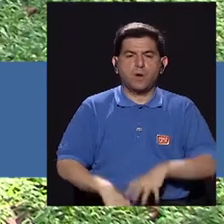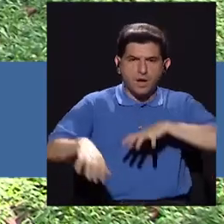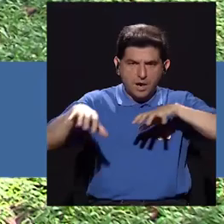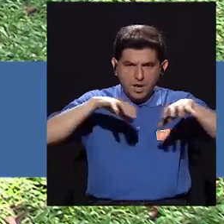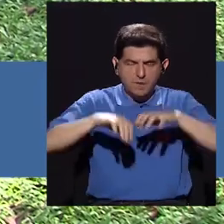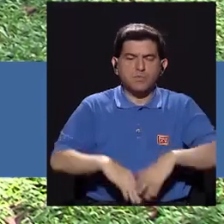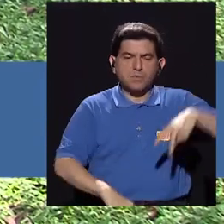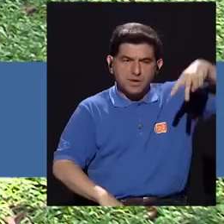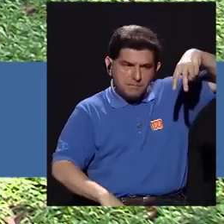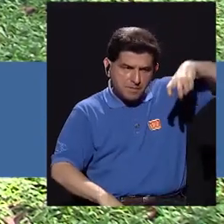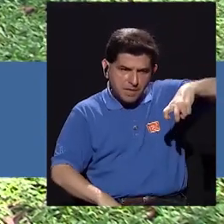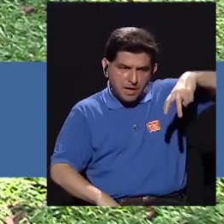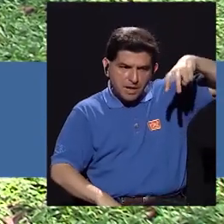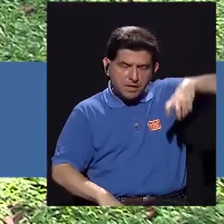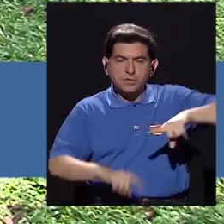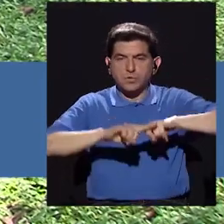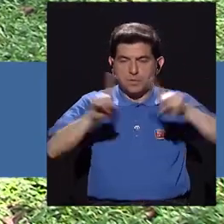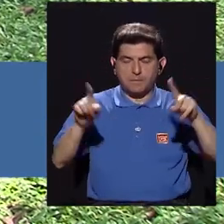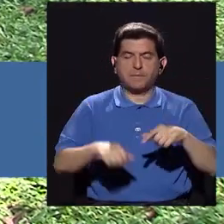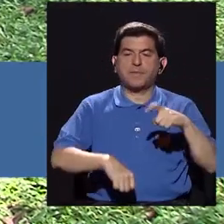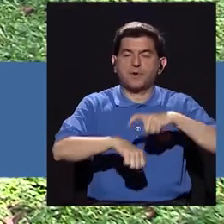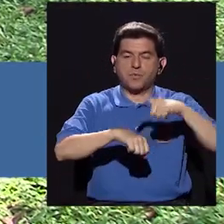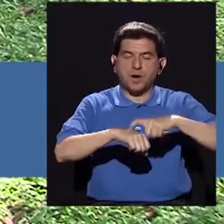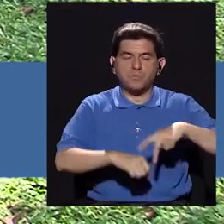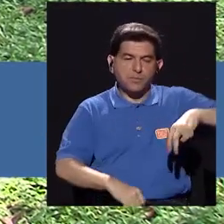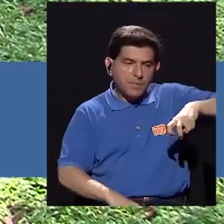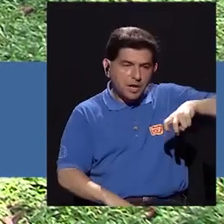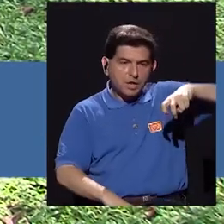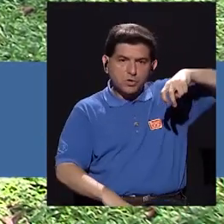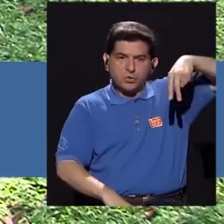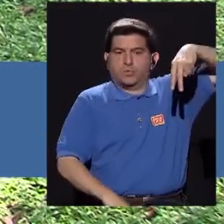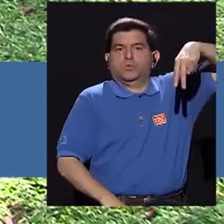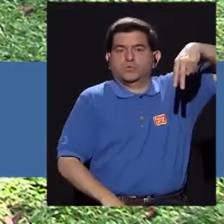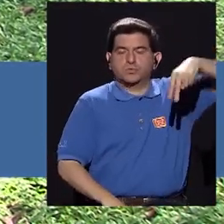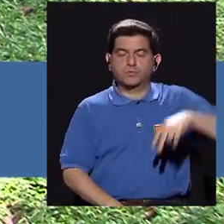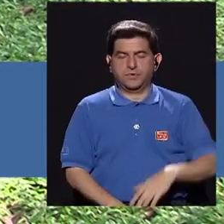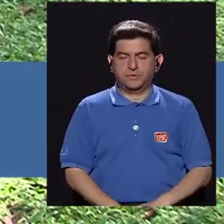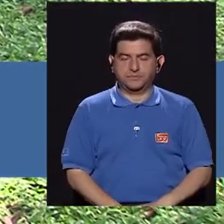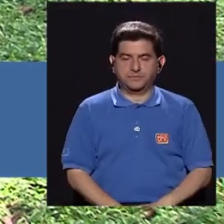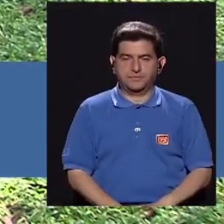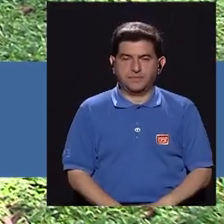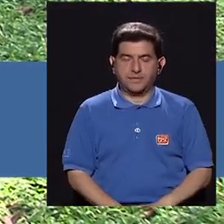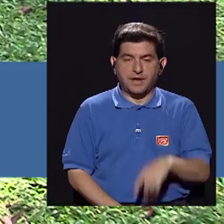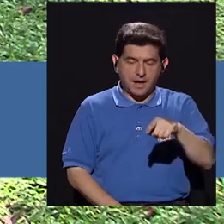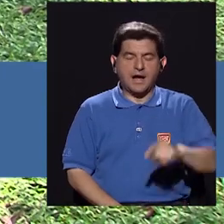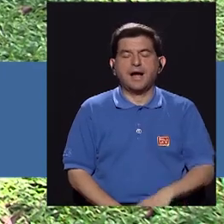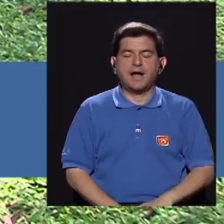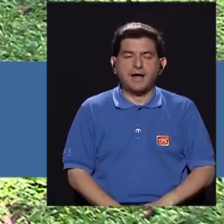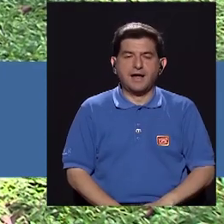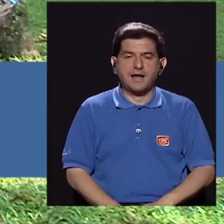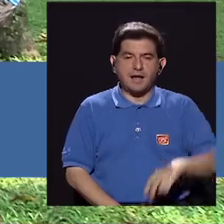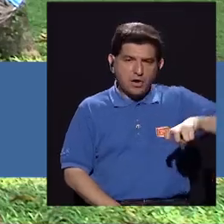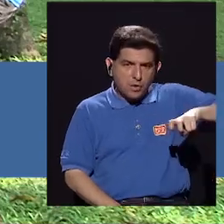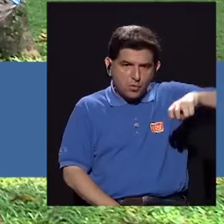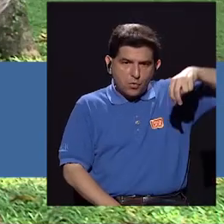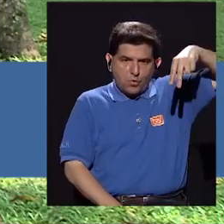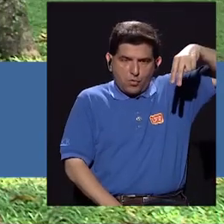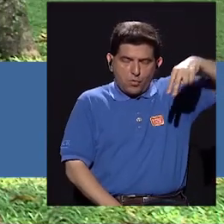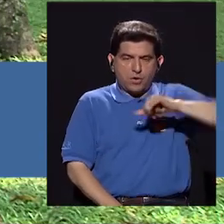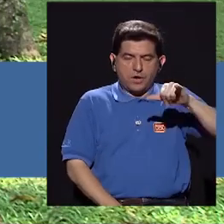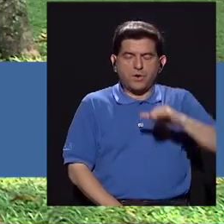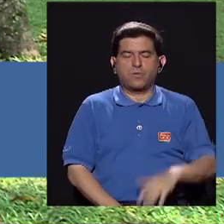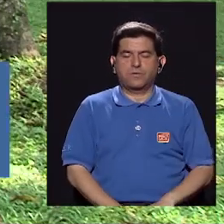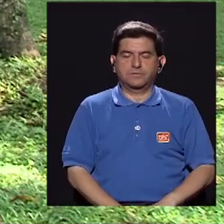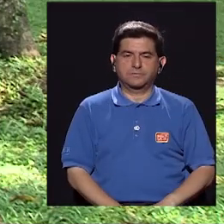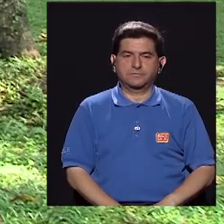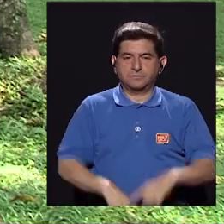hacer igual el movimiento de sentadilla, pero cuando vamos subiendo, la pierna sube. Entonces hace la sentadilla